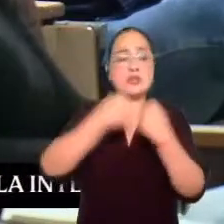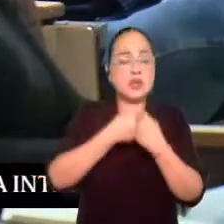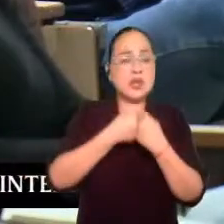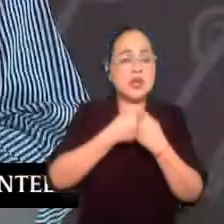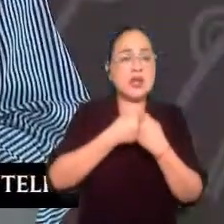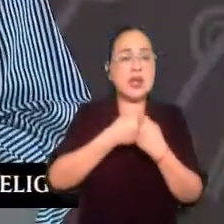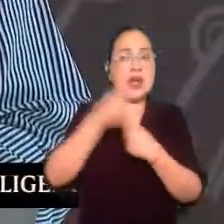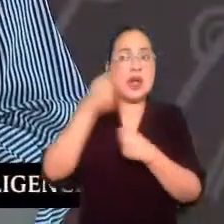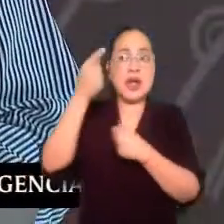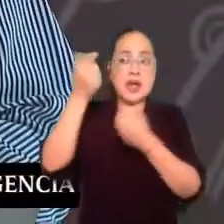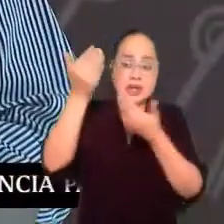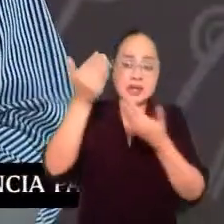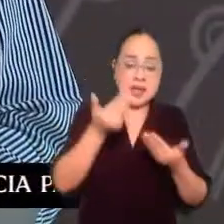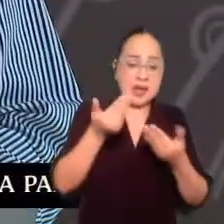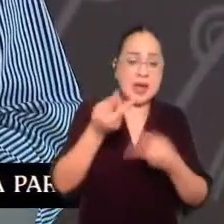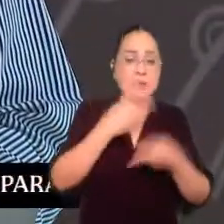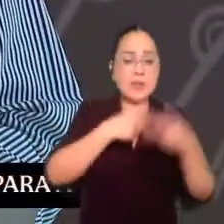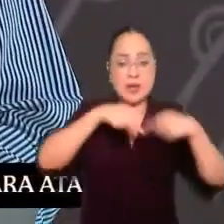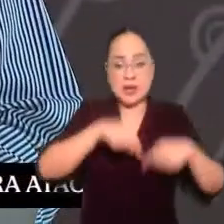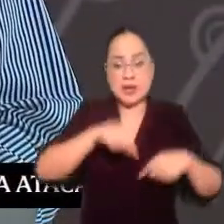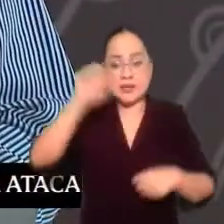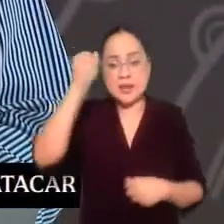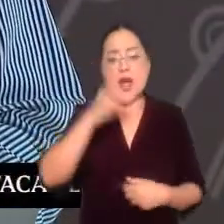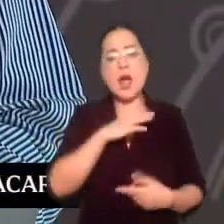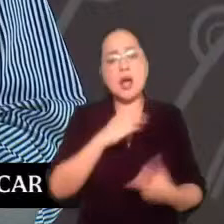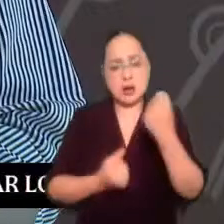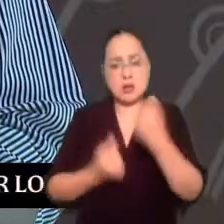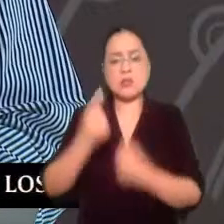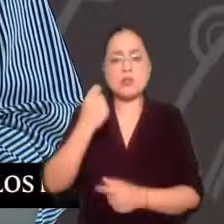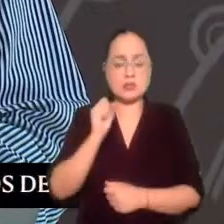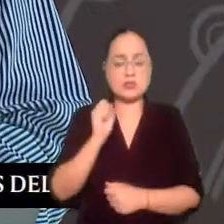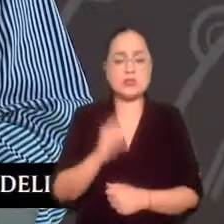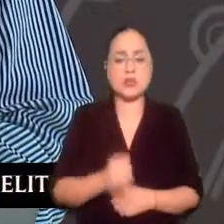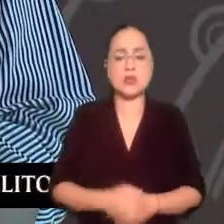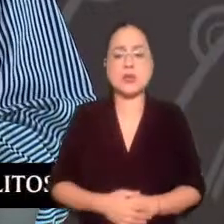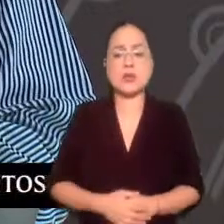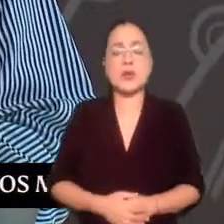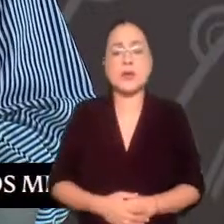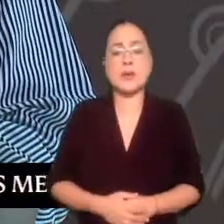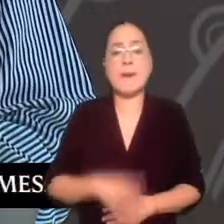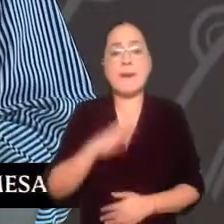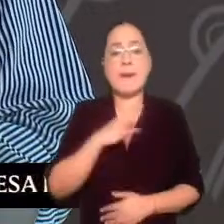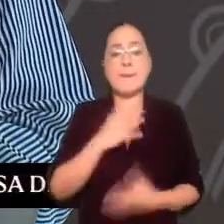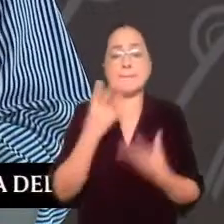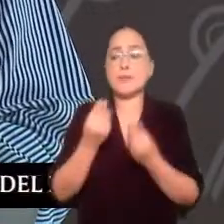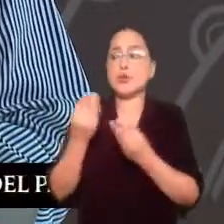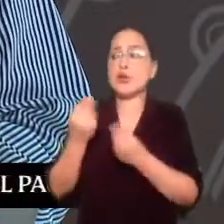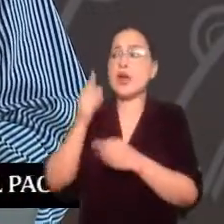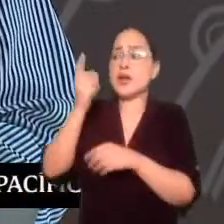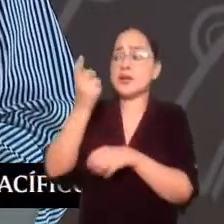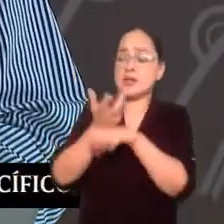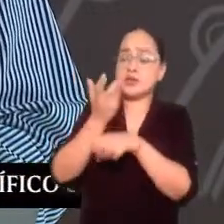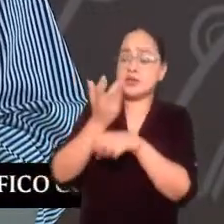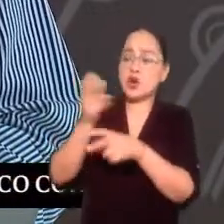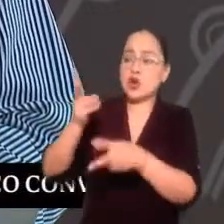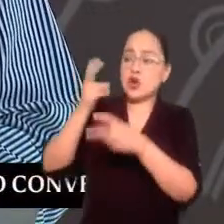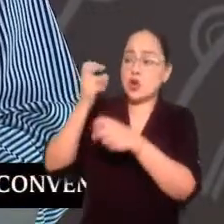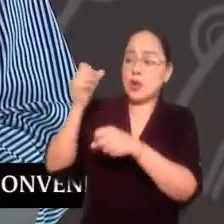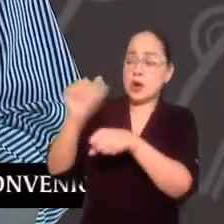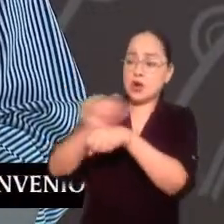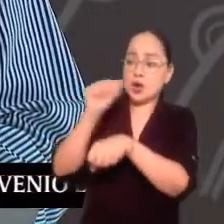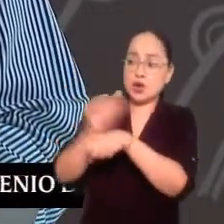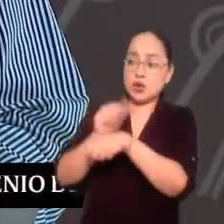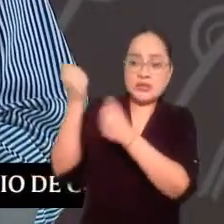acá. Algunos casos. Muchos carros robados en Estados Unidos. Ahí nos van a aparecer ahora que vamos a